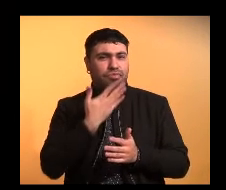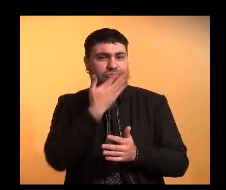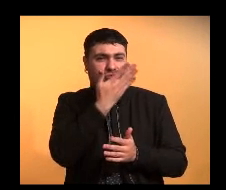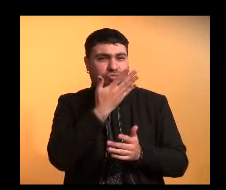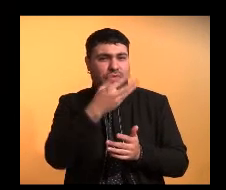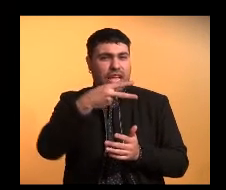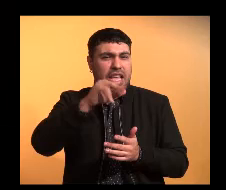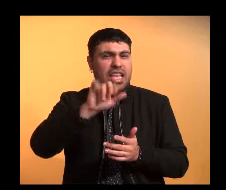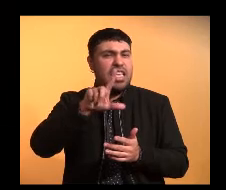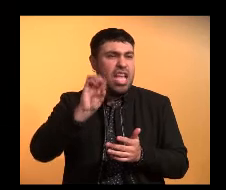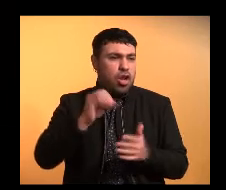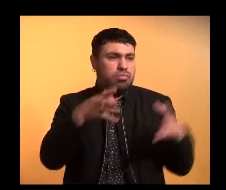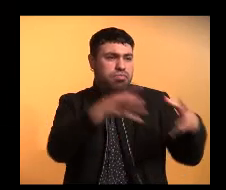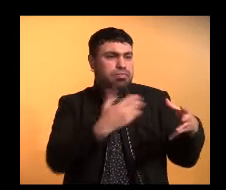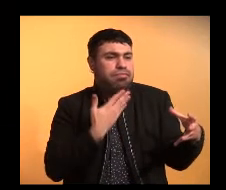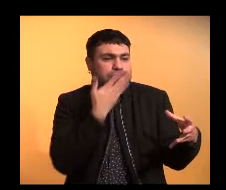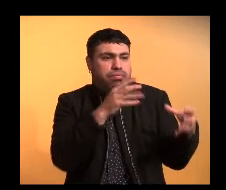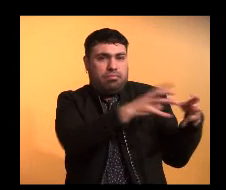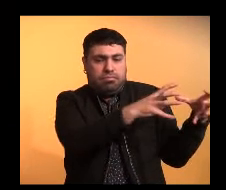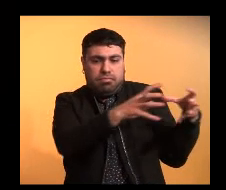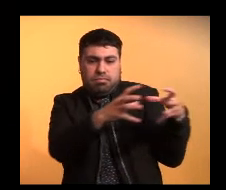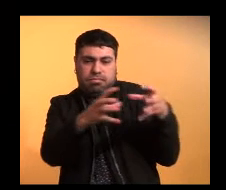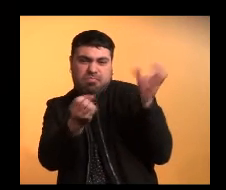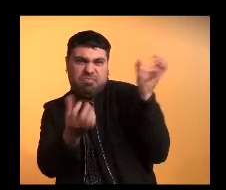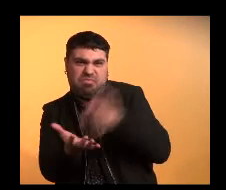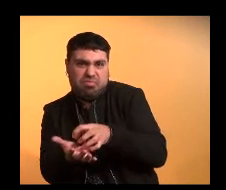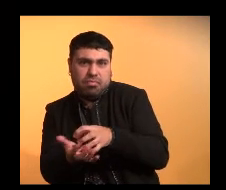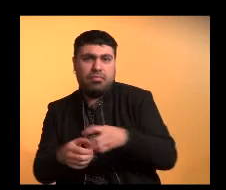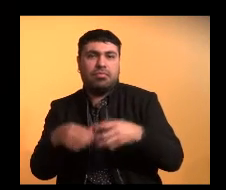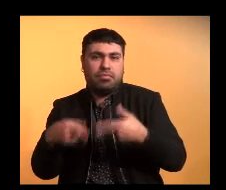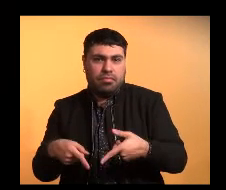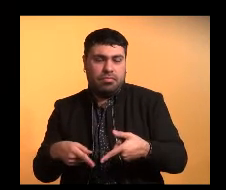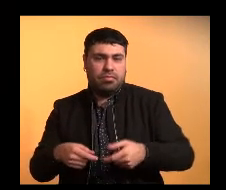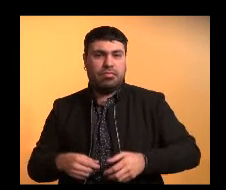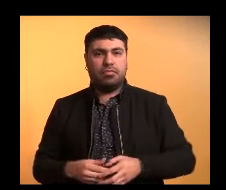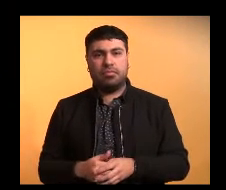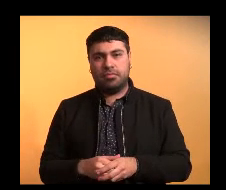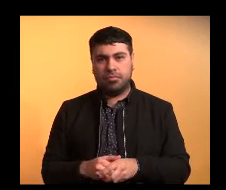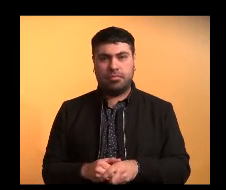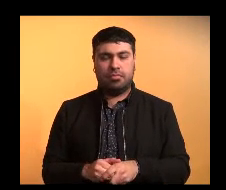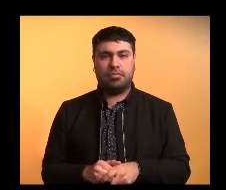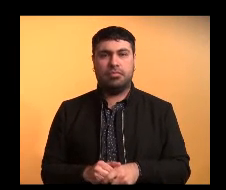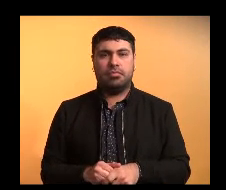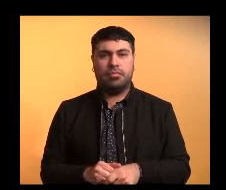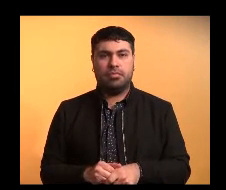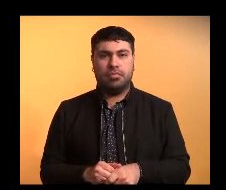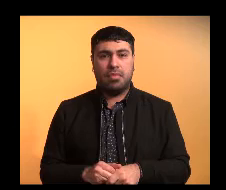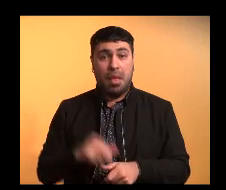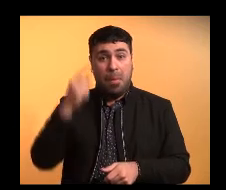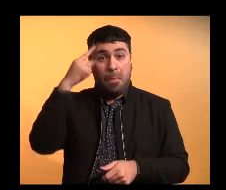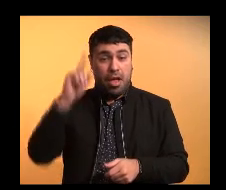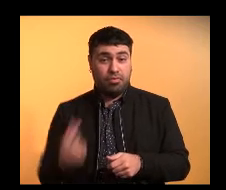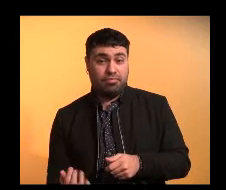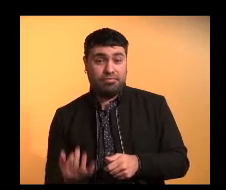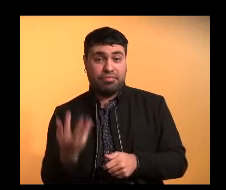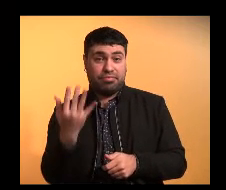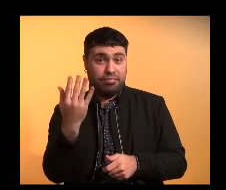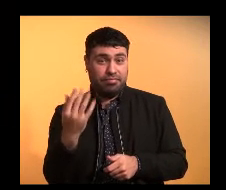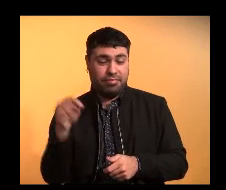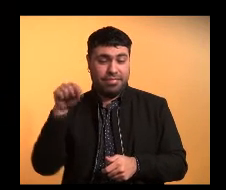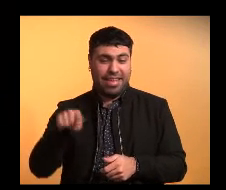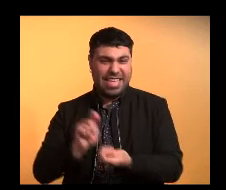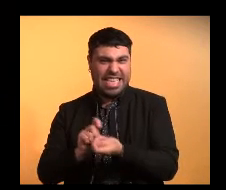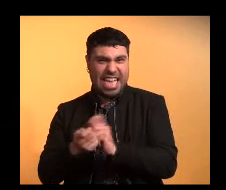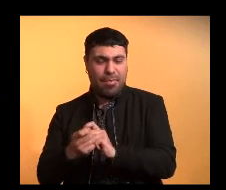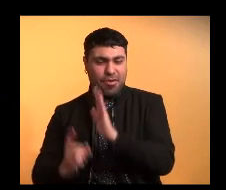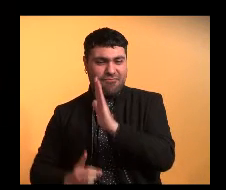altamente limitado. Y son algas que tienen, como yo lo mencionaba, una alta capacidad de crecer, ¿ya? Crecen muy